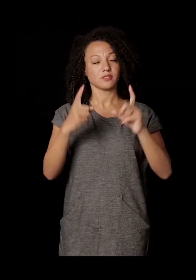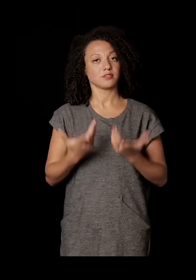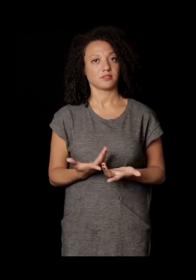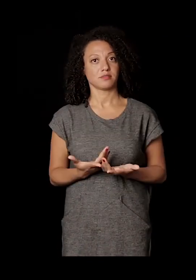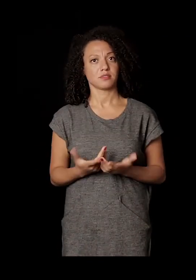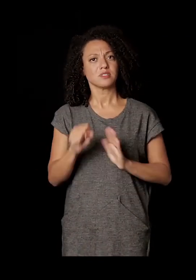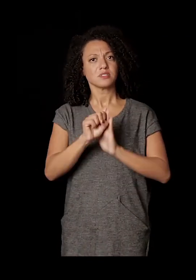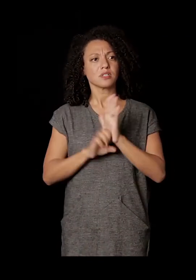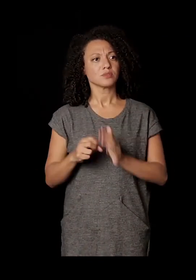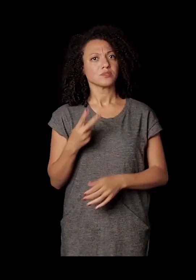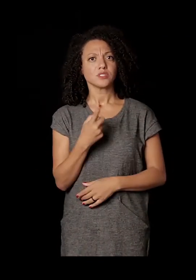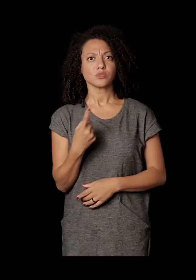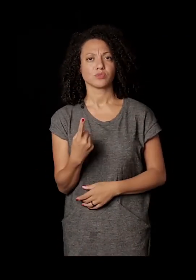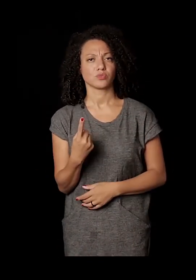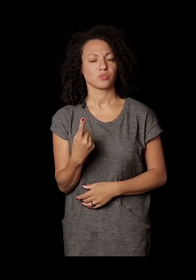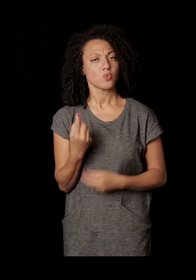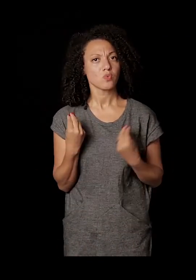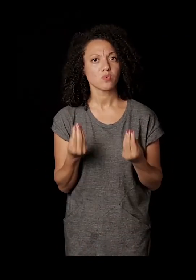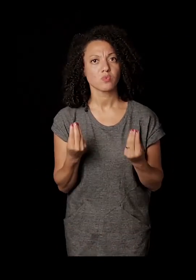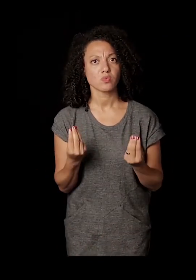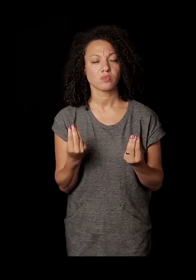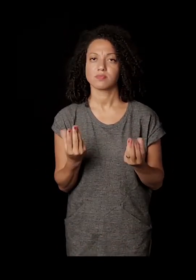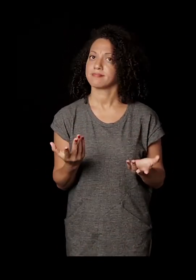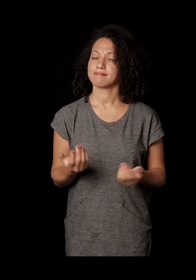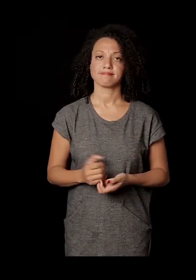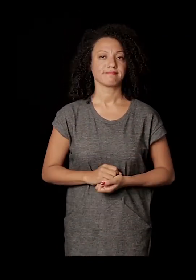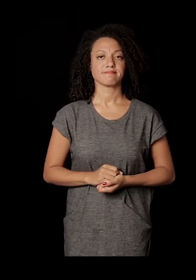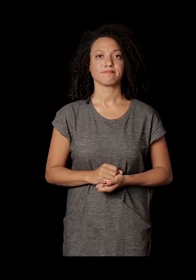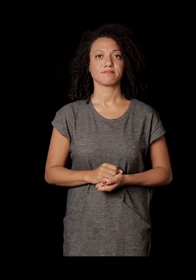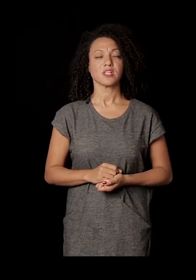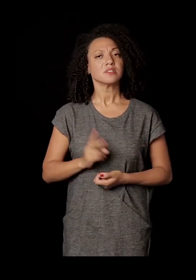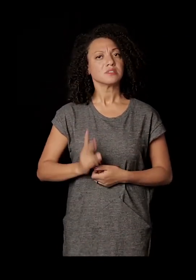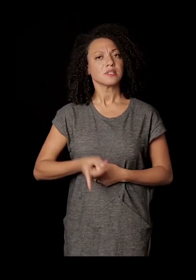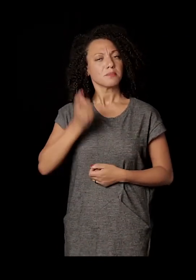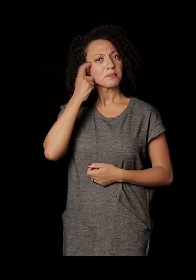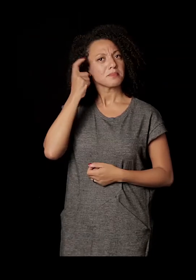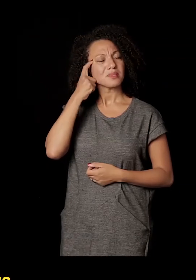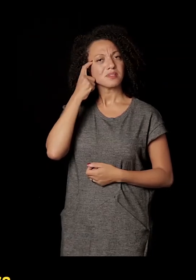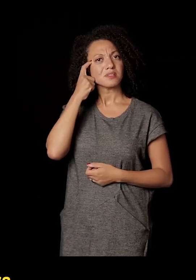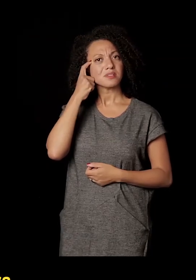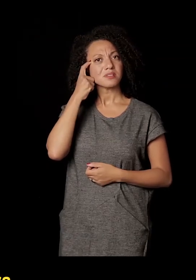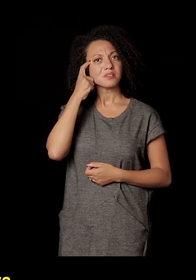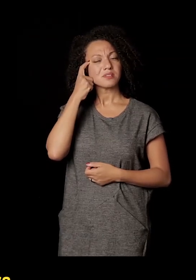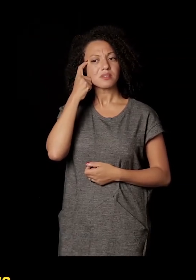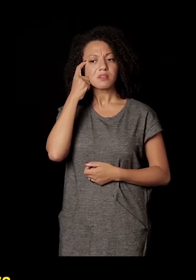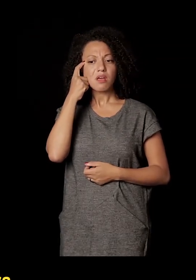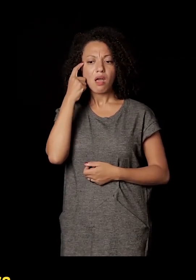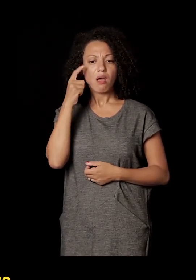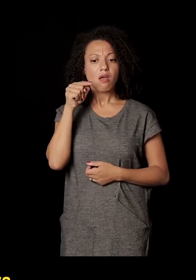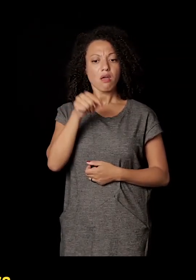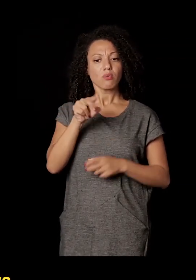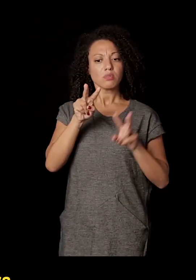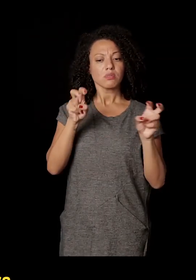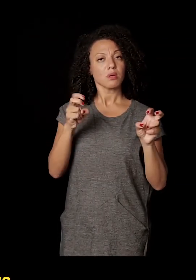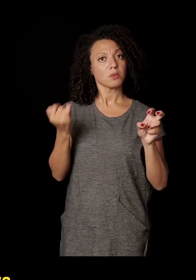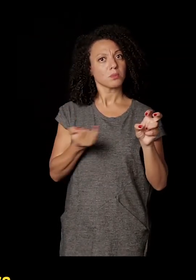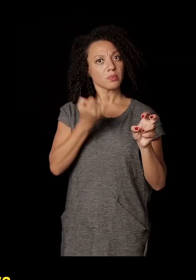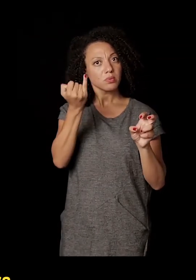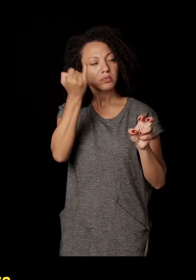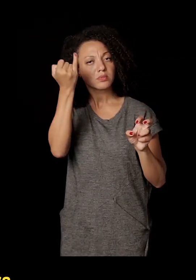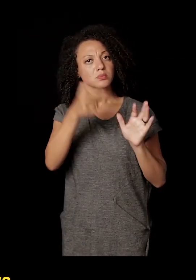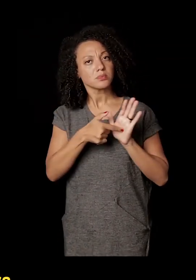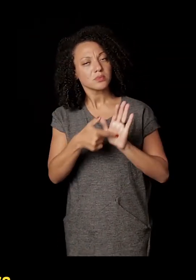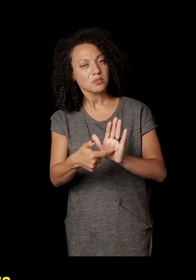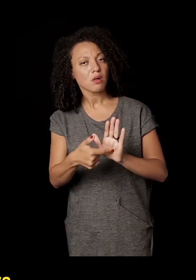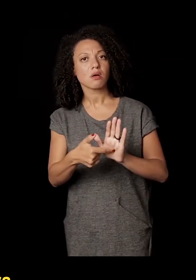es inconcebible. En el siglo XXI es inconcebible. Siempre pensamos que era un tema